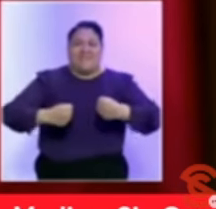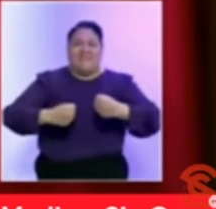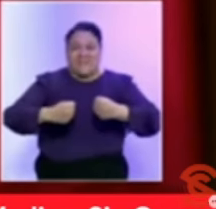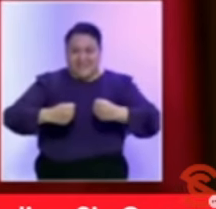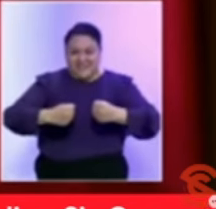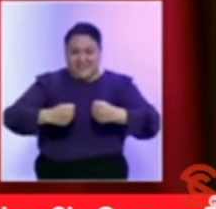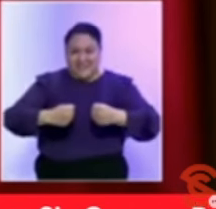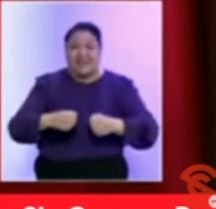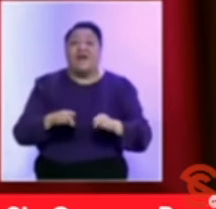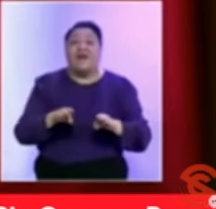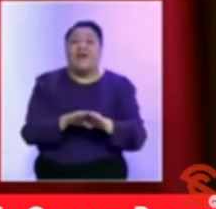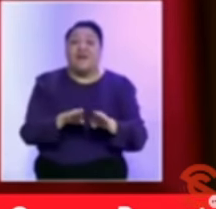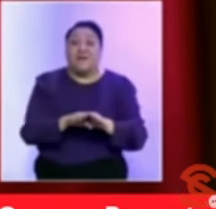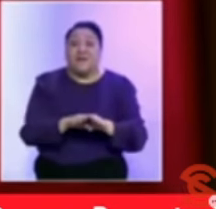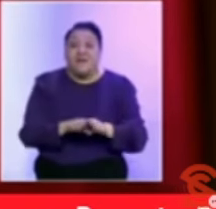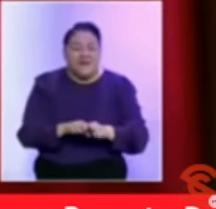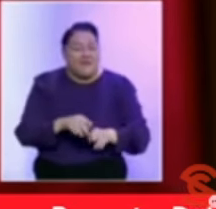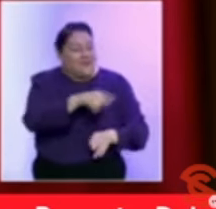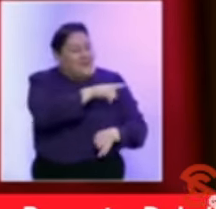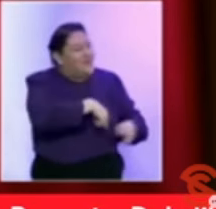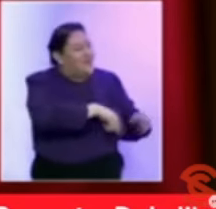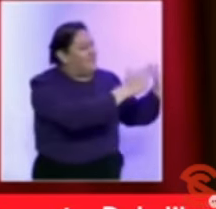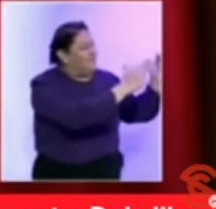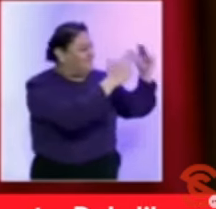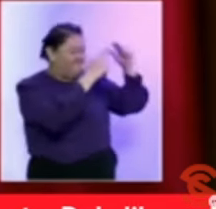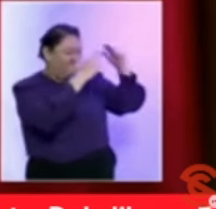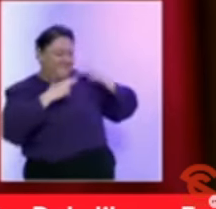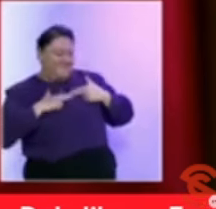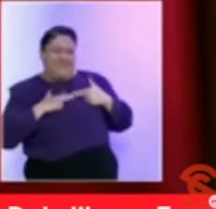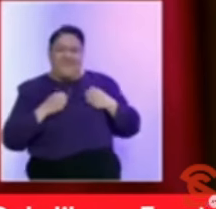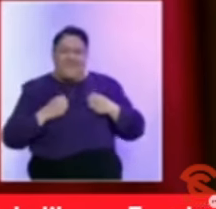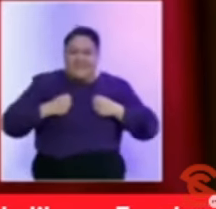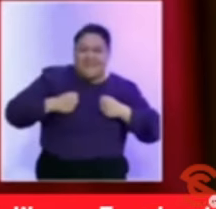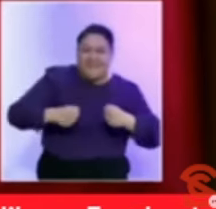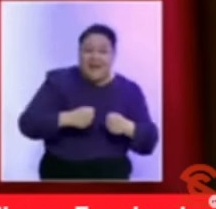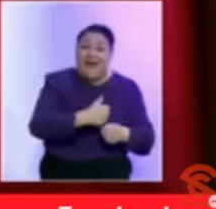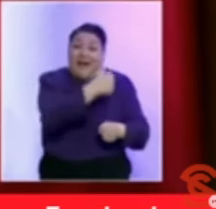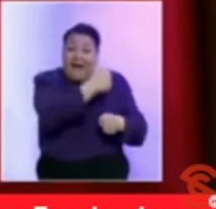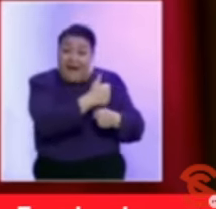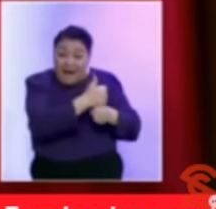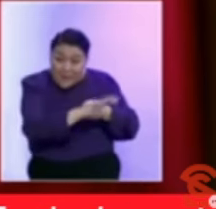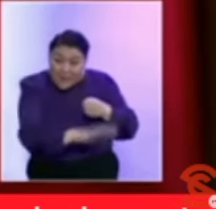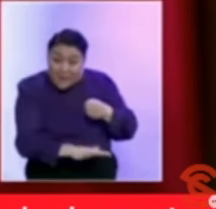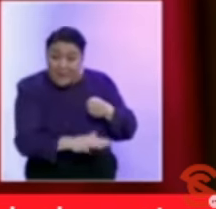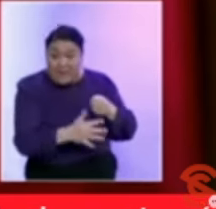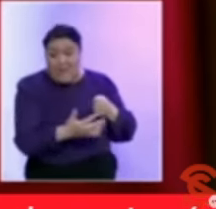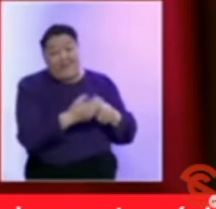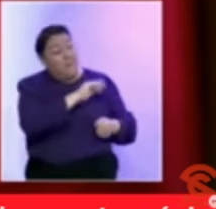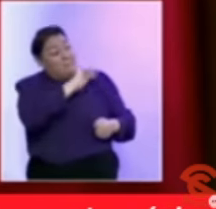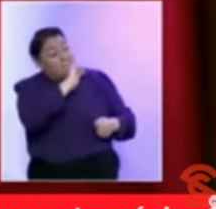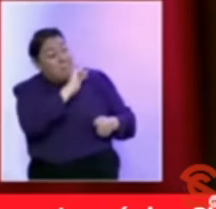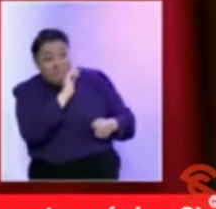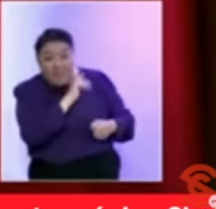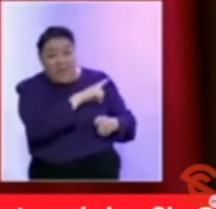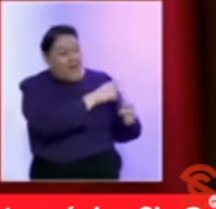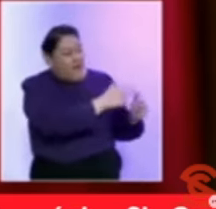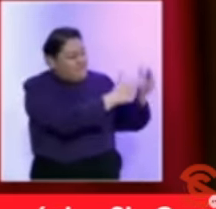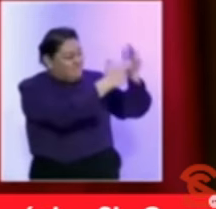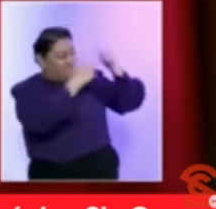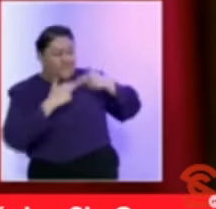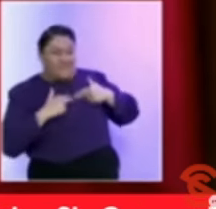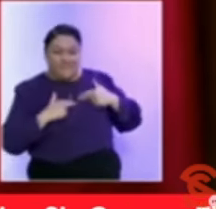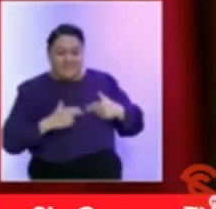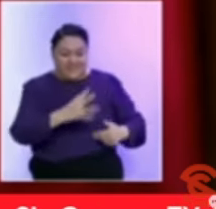que proviene de nuestras ancestras nuestras abuelas nuestras madres nuestras